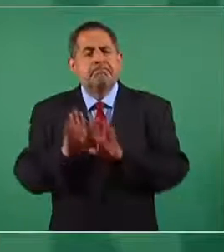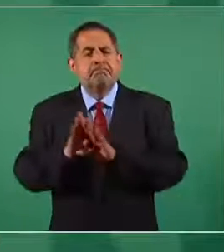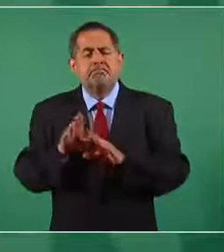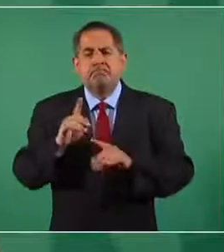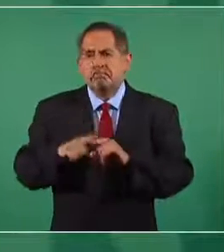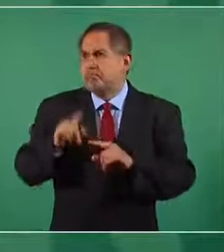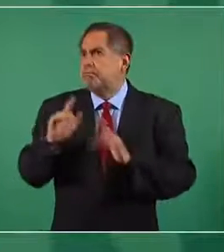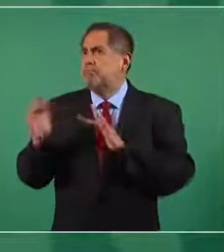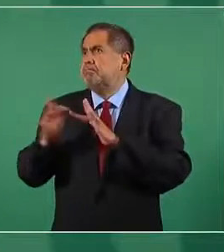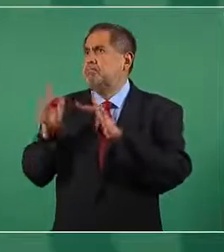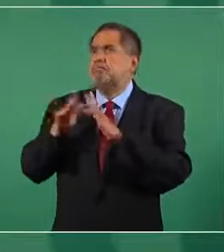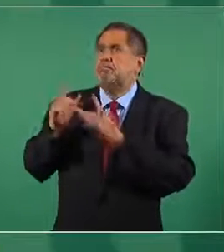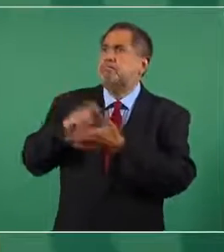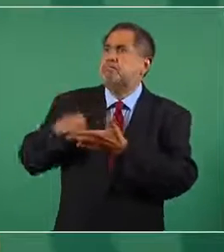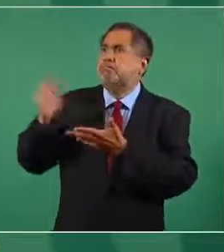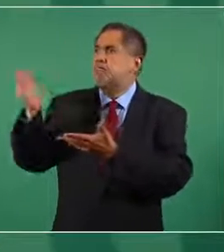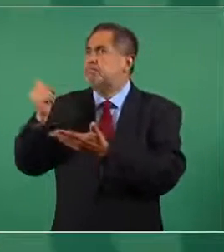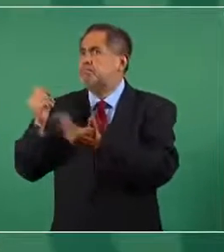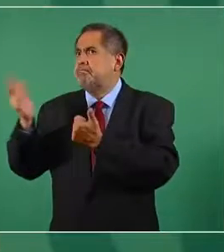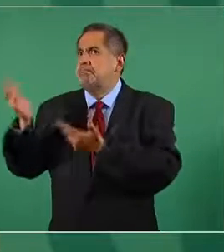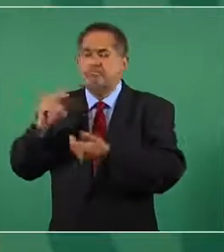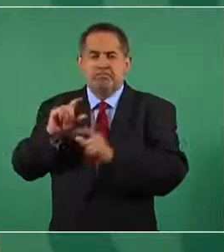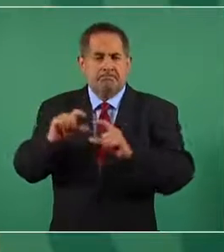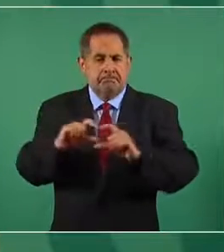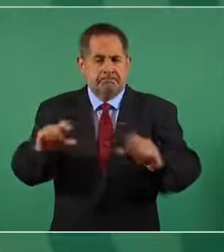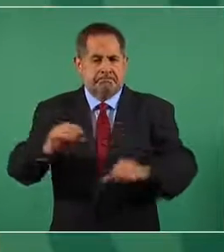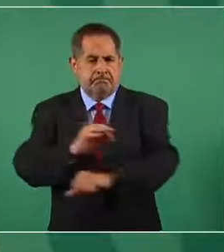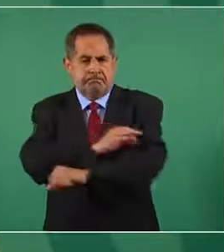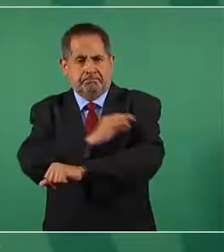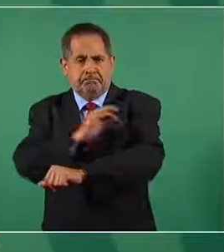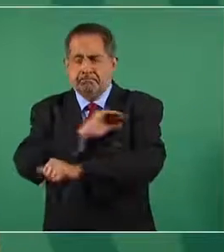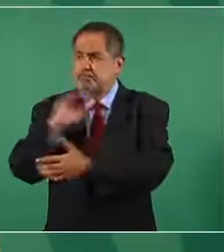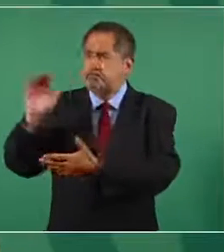consiguiendo vacunas,